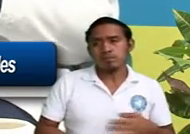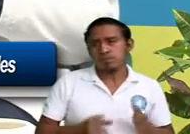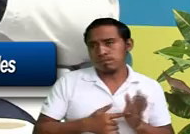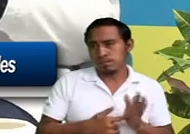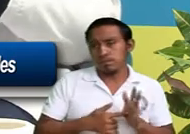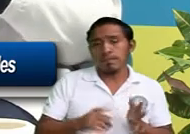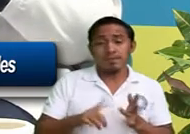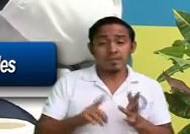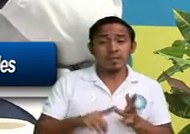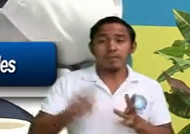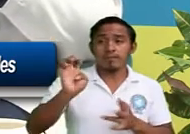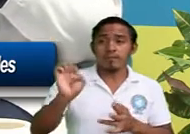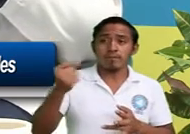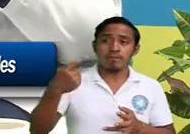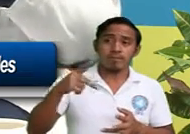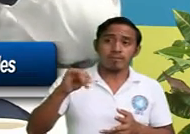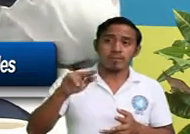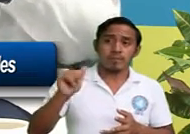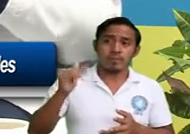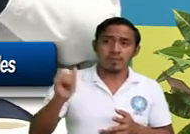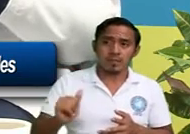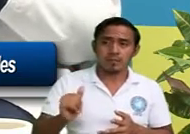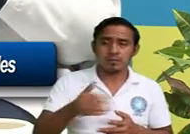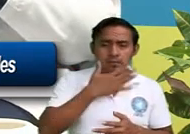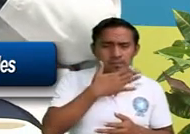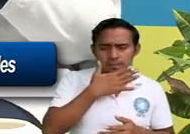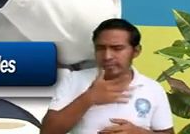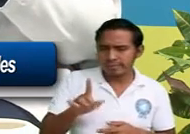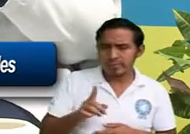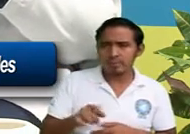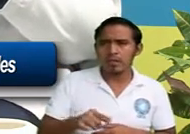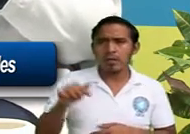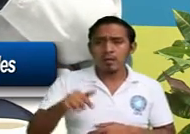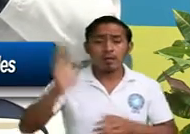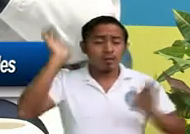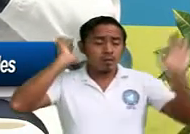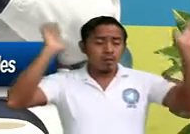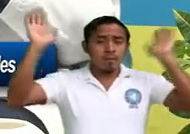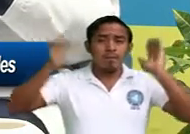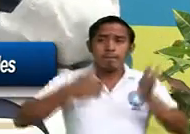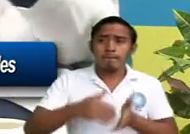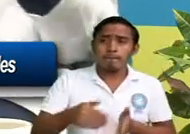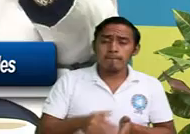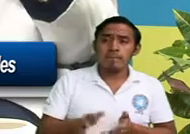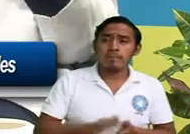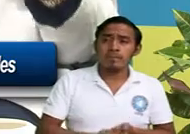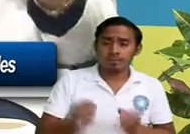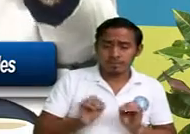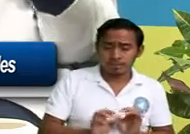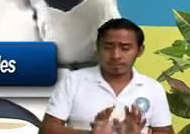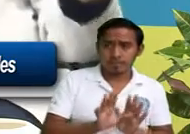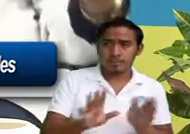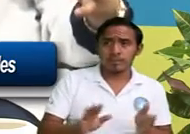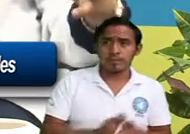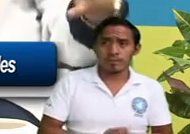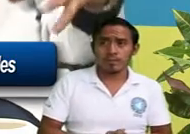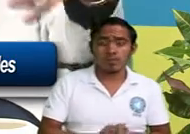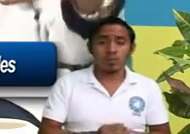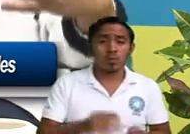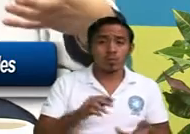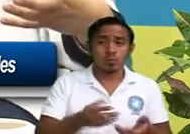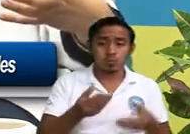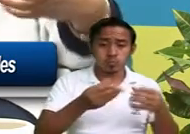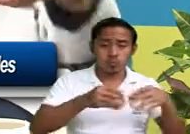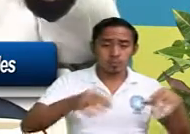las espinacas. Las espinacas creo que no es tan difícil encontrarlas en nuestro mercado. Y si la paciente en la mañanita se desayuna un huevito que